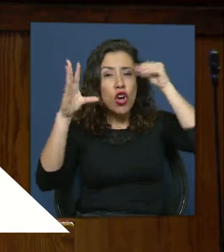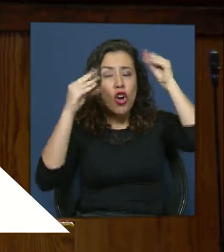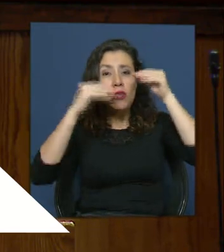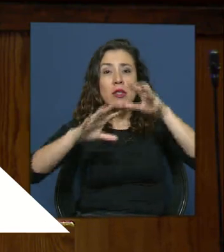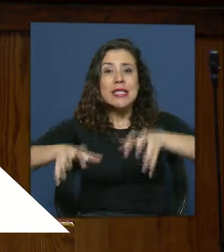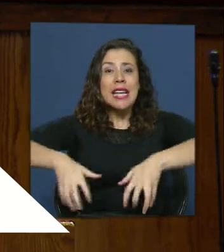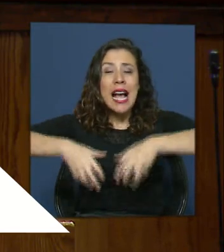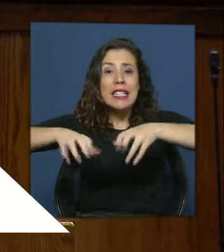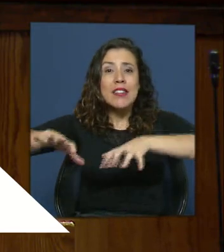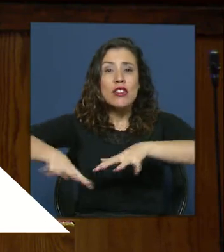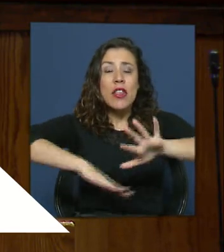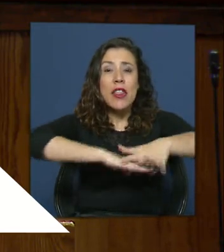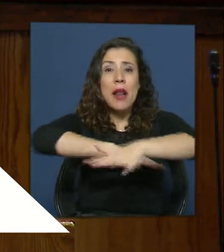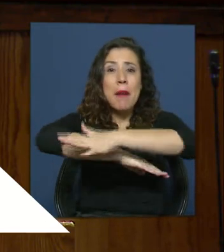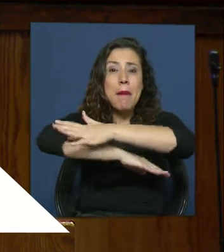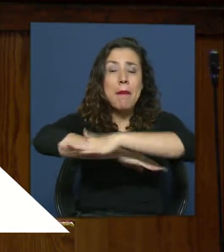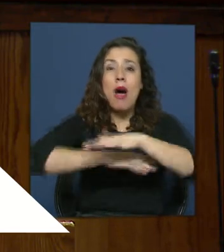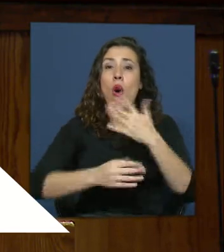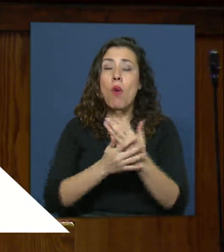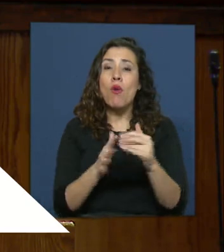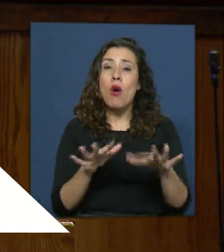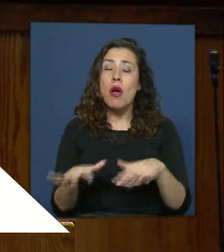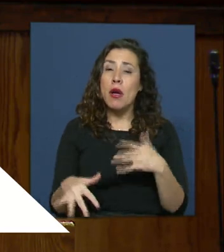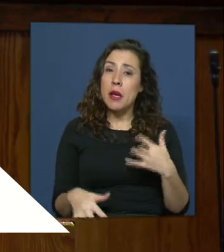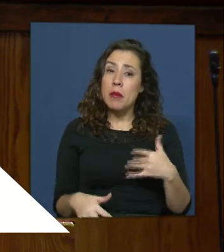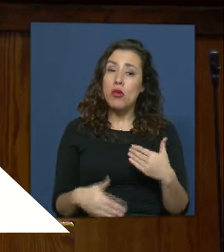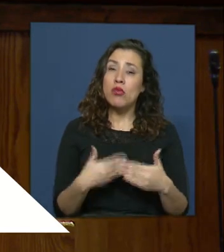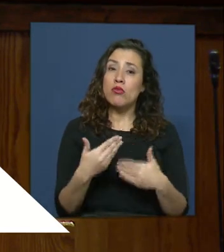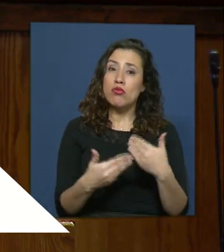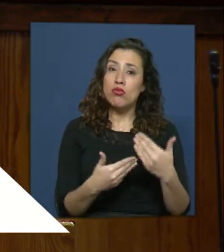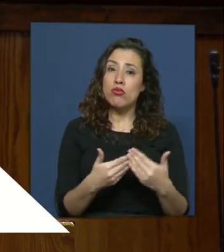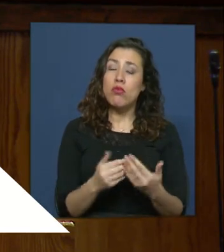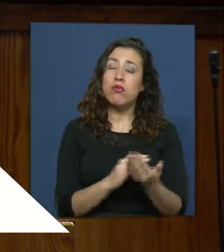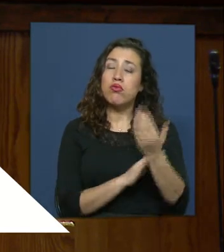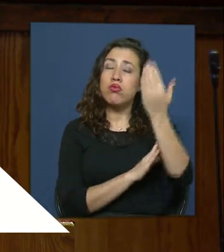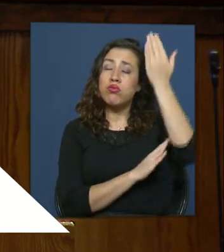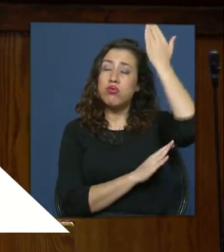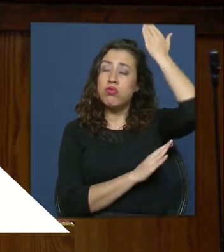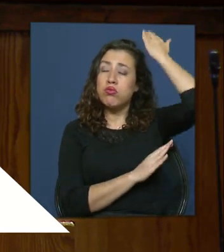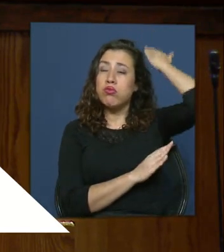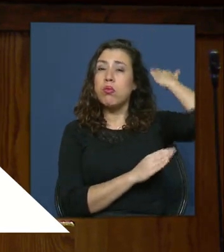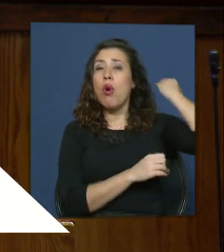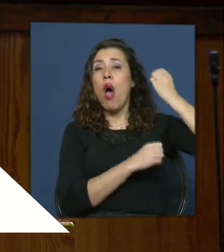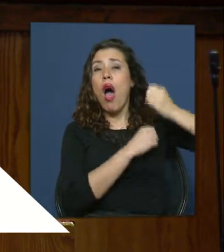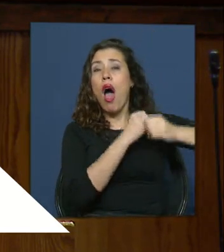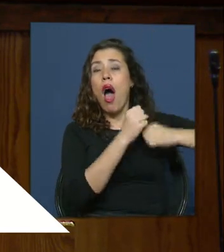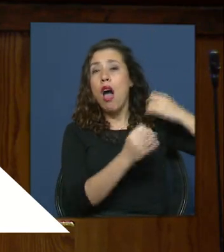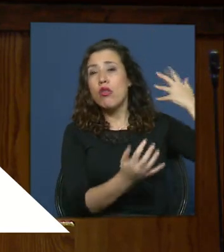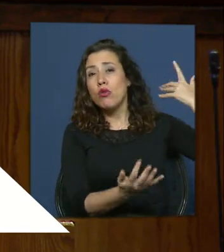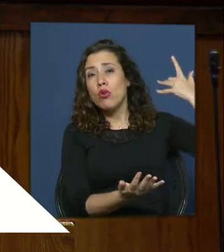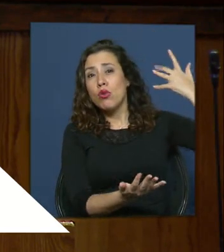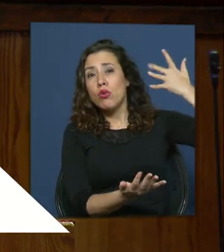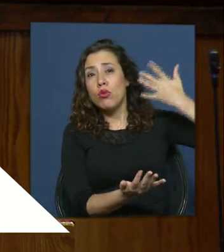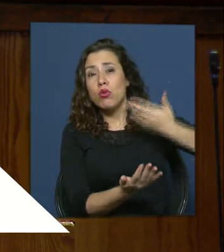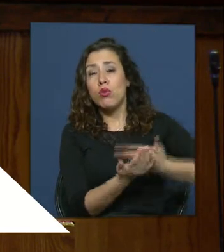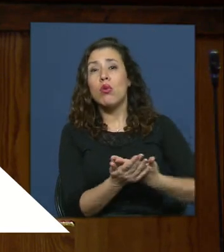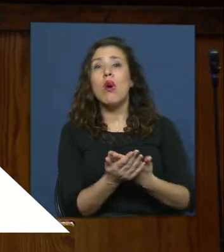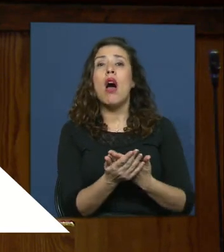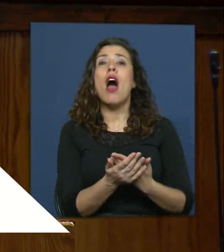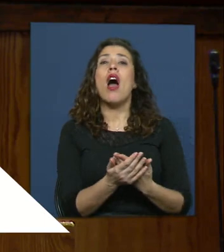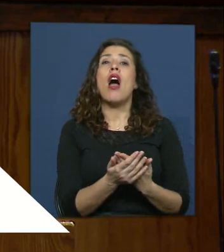mar, mantuvieron importantes elementos de continuidad desde la prehistoria y a lo largo de los siglos de la época colonial y